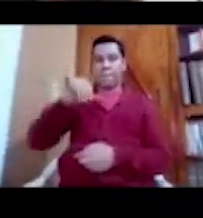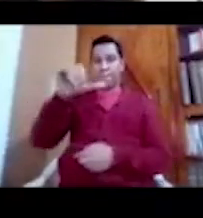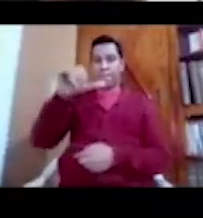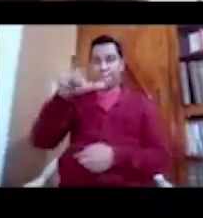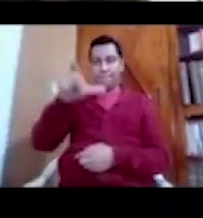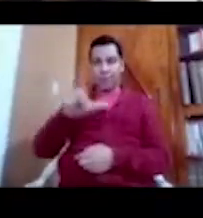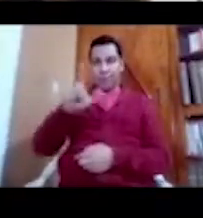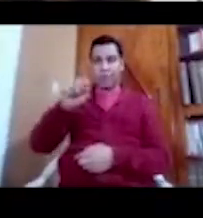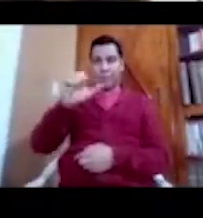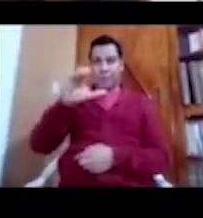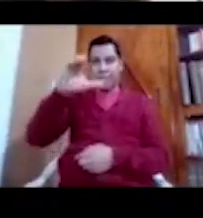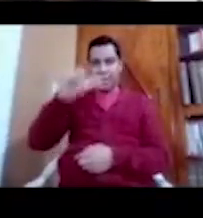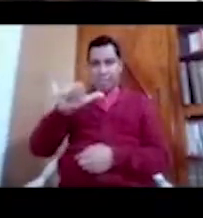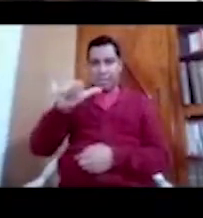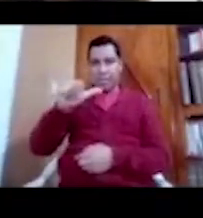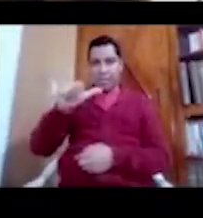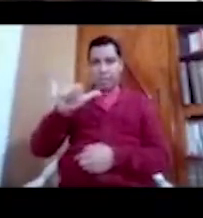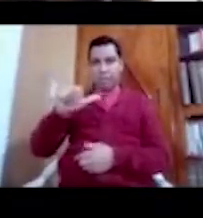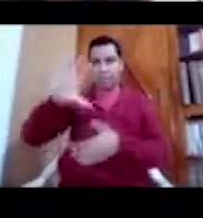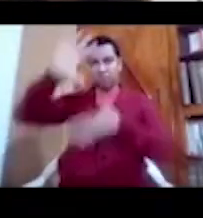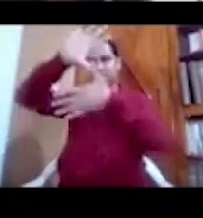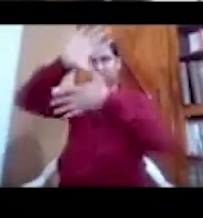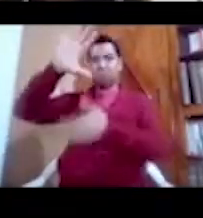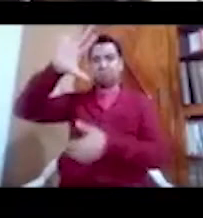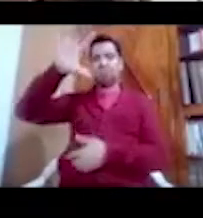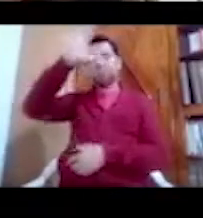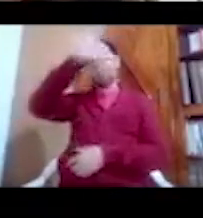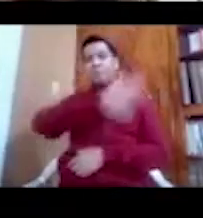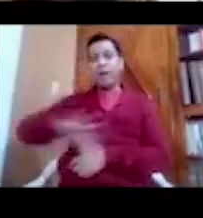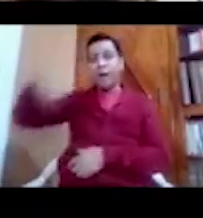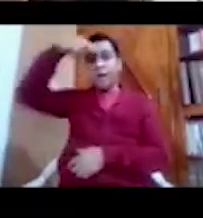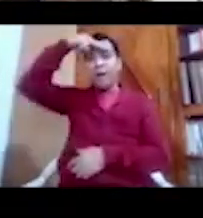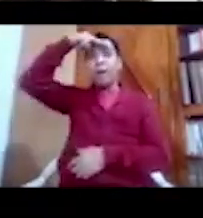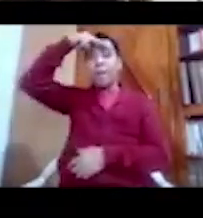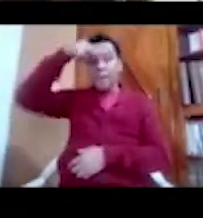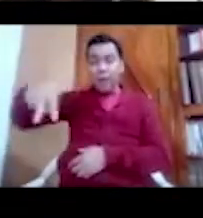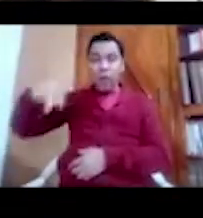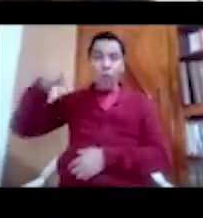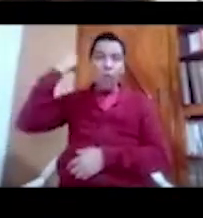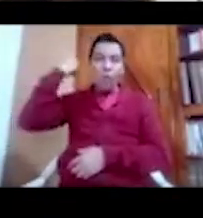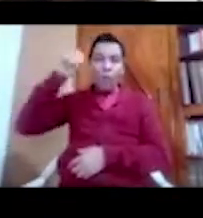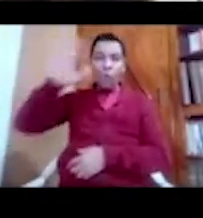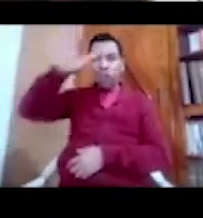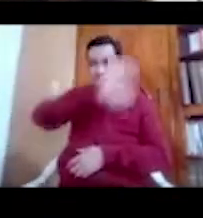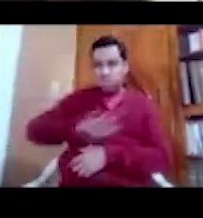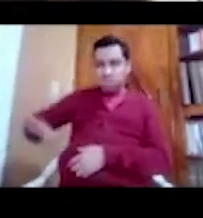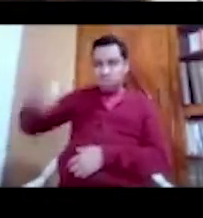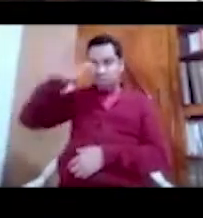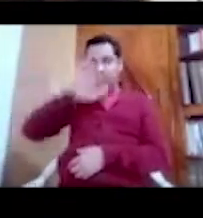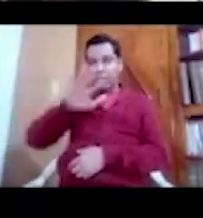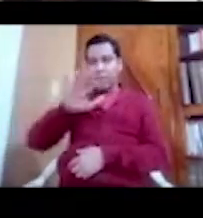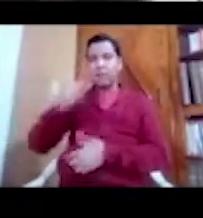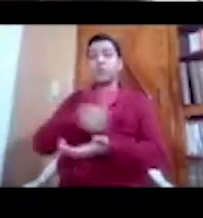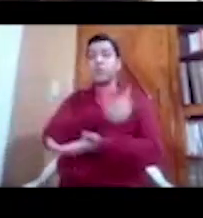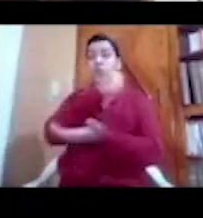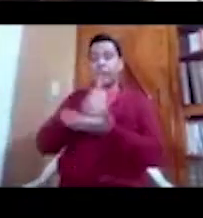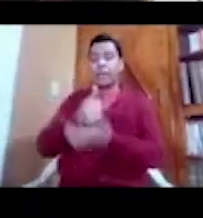cierto respeto mutuo en algunas zonas, ¿no? Siempre hay una planeación, hay una